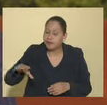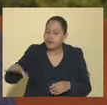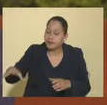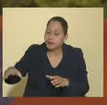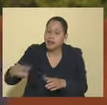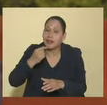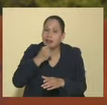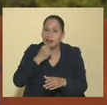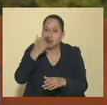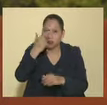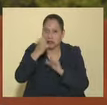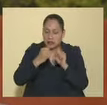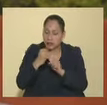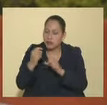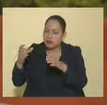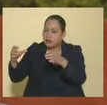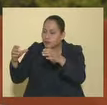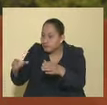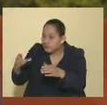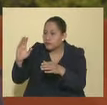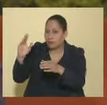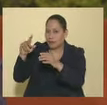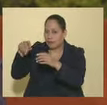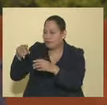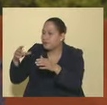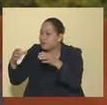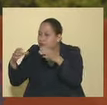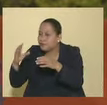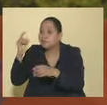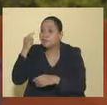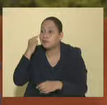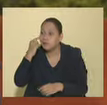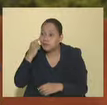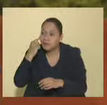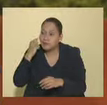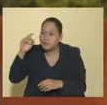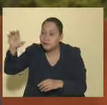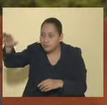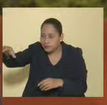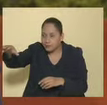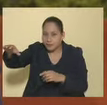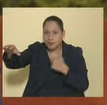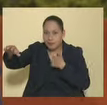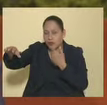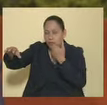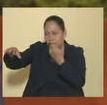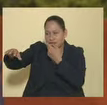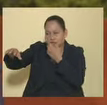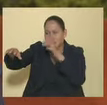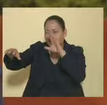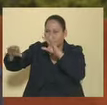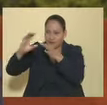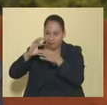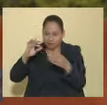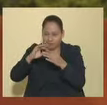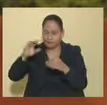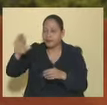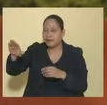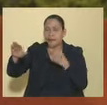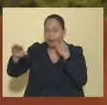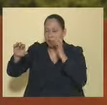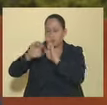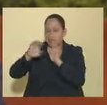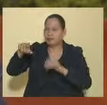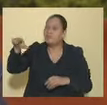7 años y le comienzas a decir algo, un mensaje que le quieres transmitir, algo que le quieres educar. Por